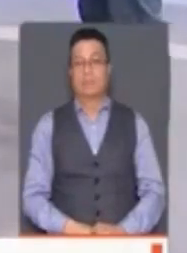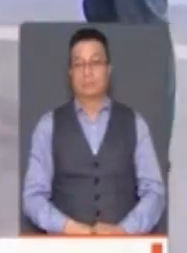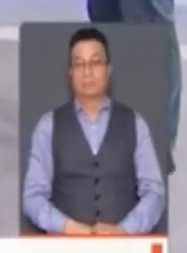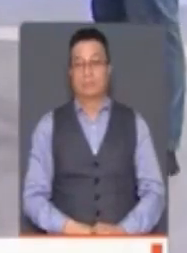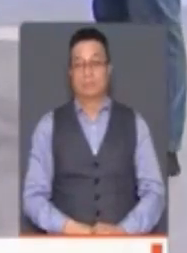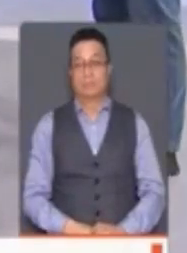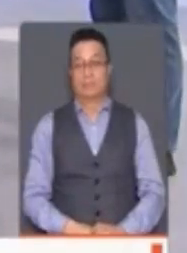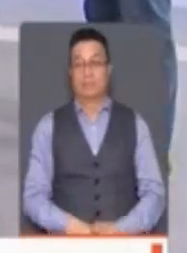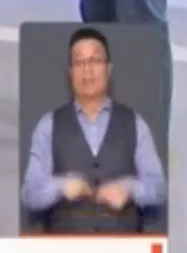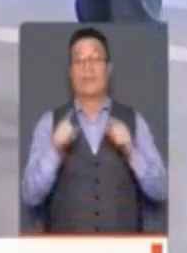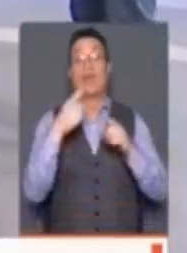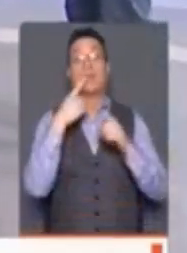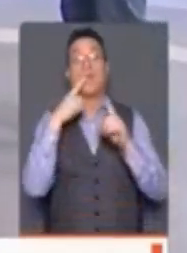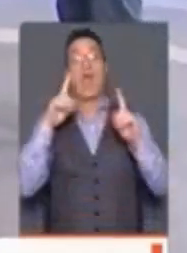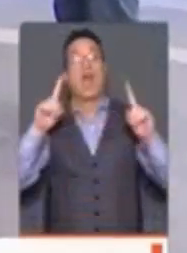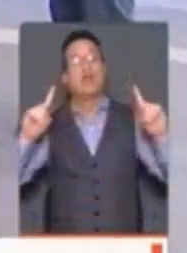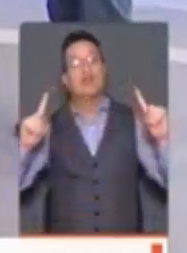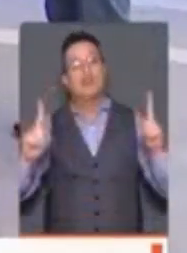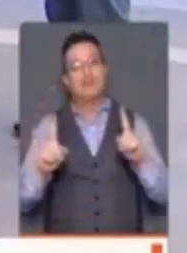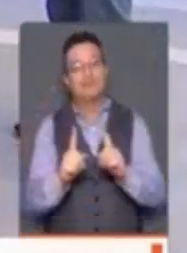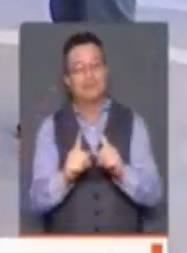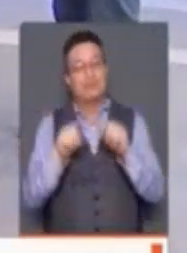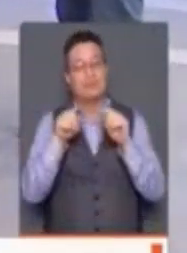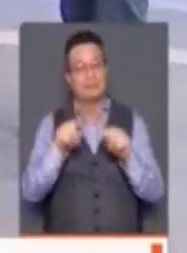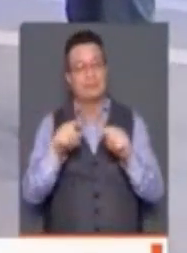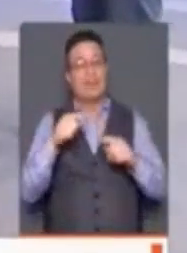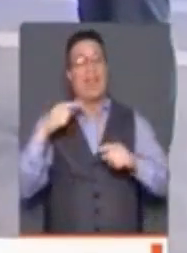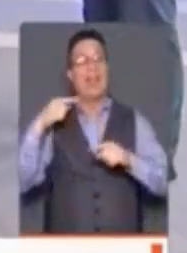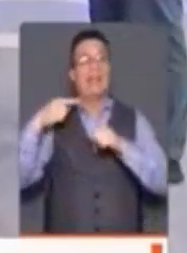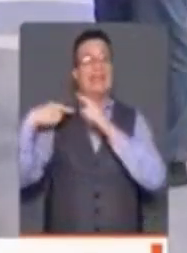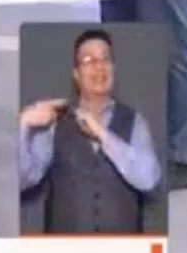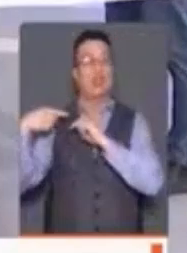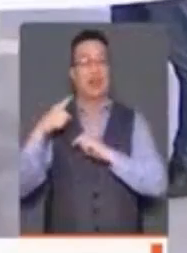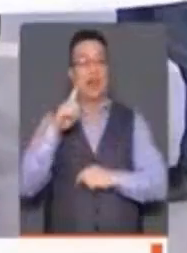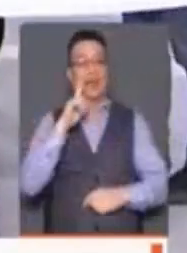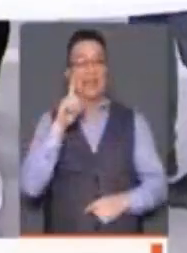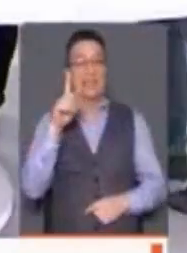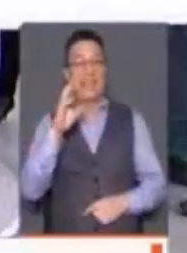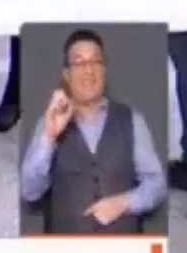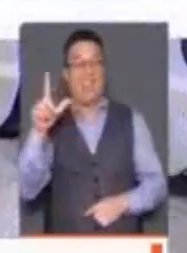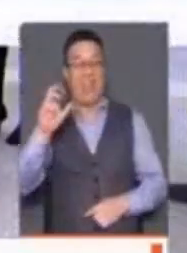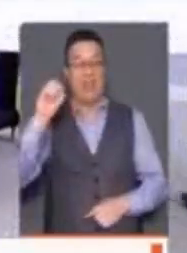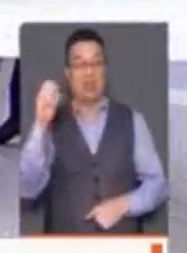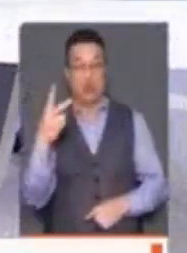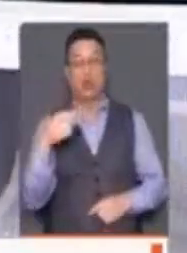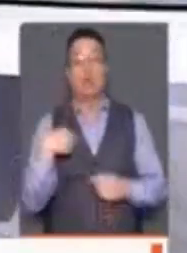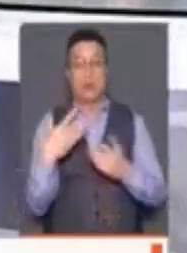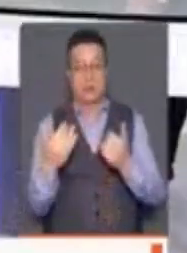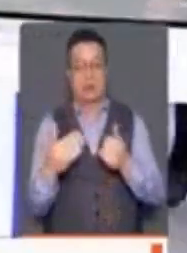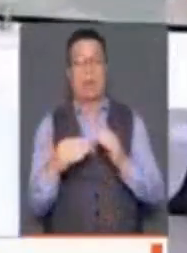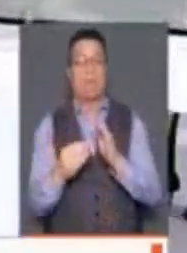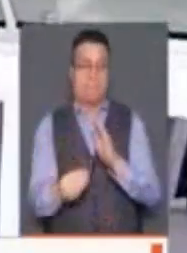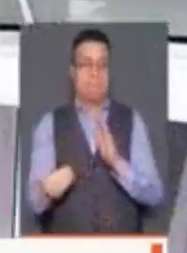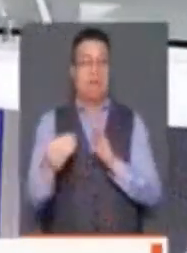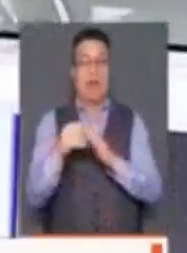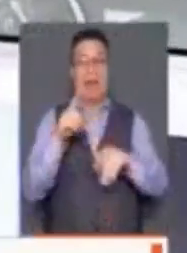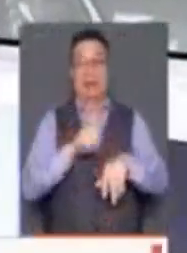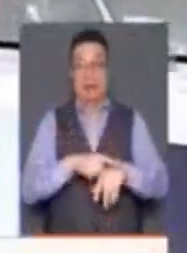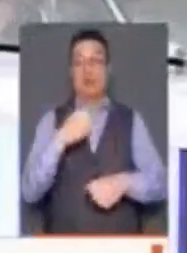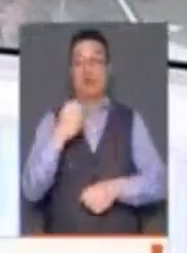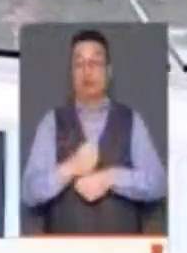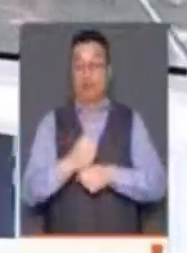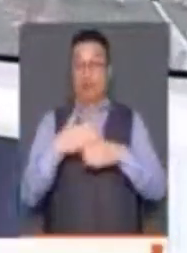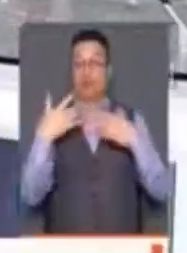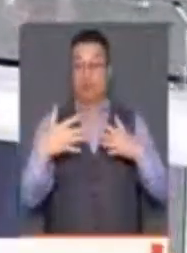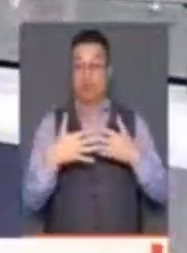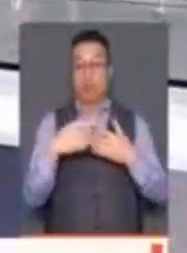Y para resumir, la verdad que la historia de Isabel II se requiere mucho más que ese tiempo, pero tremendo trabajo, no te quiero decirlo. Muchas gracias. Para